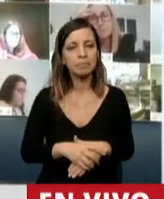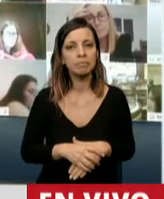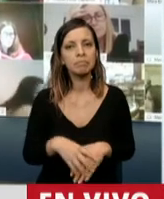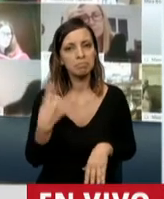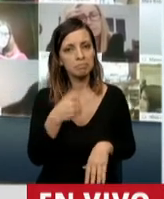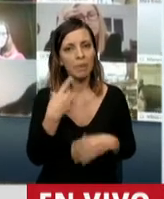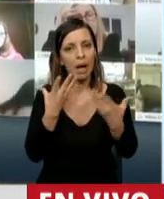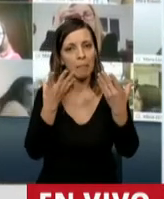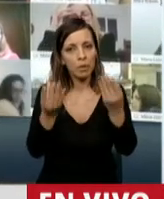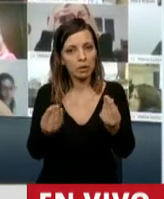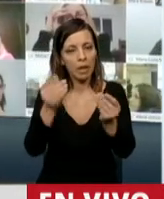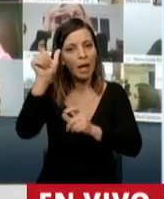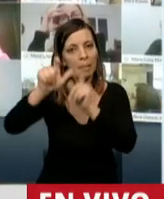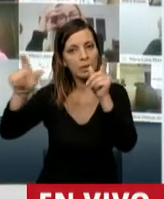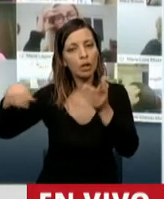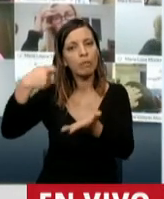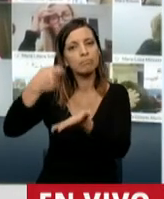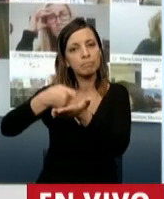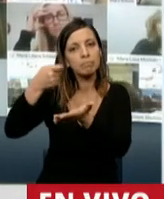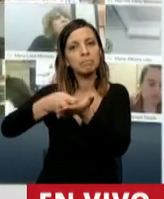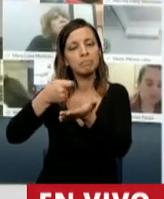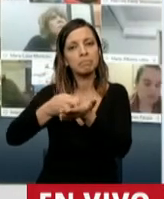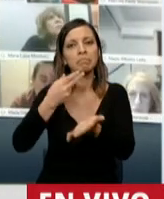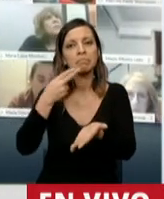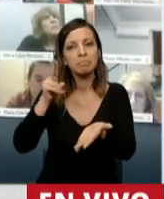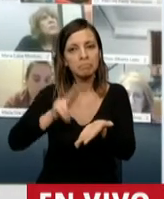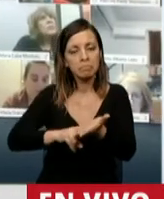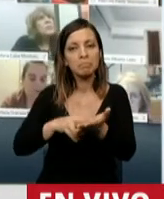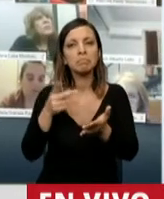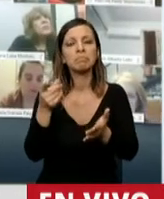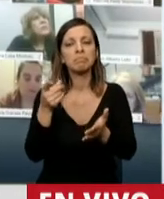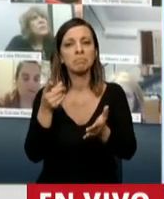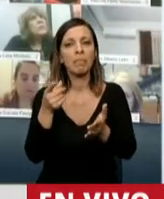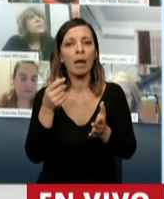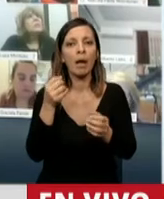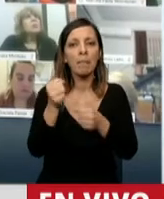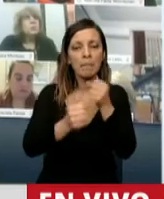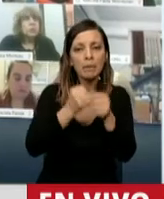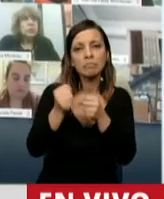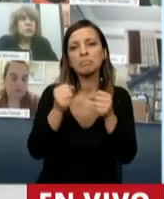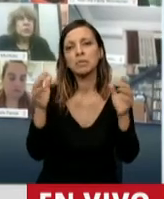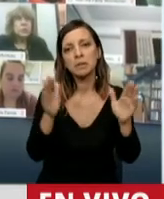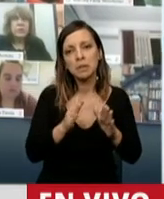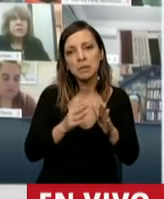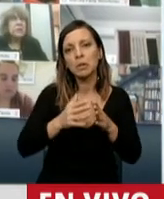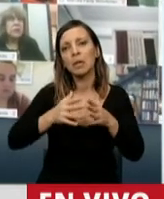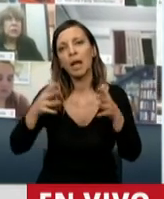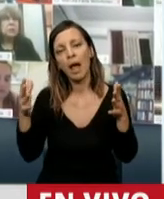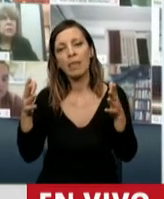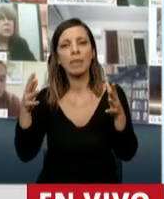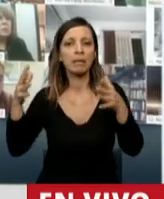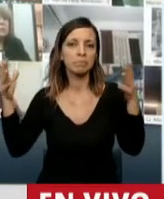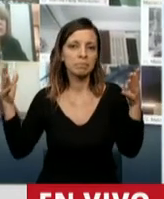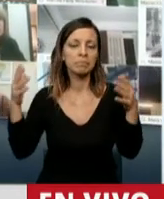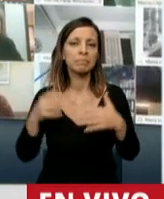de contribuyentes argentinos, pequeños emprendedores, comerciantes, pequeñas y medianas empresas, grandes empresas,